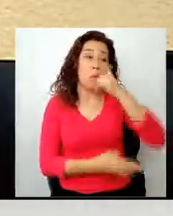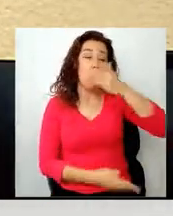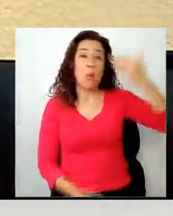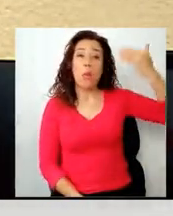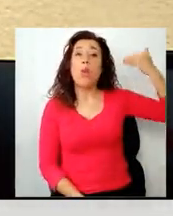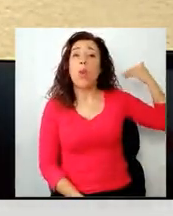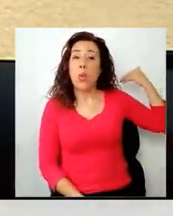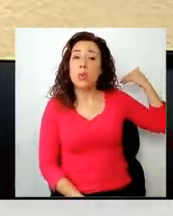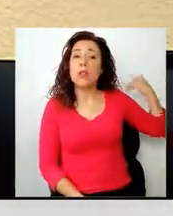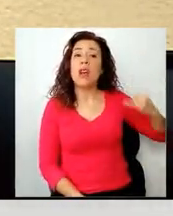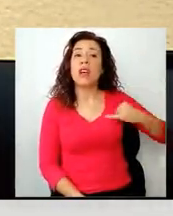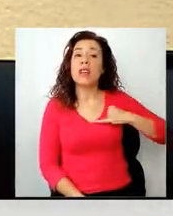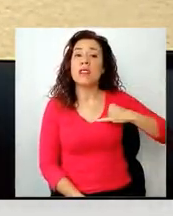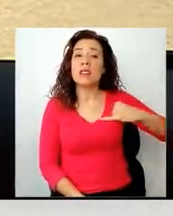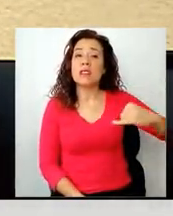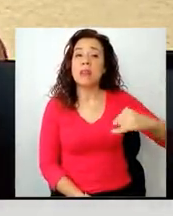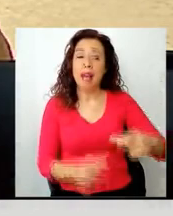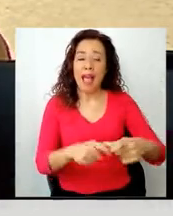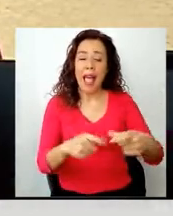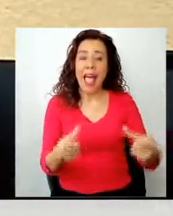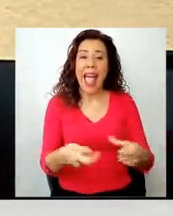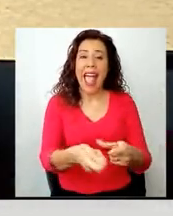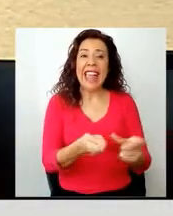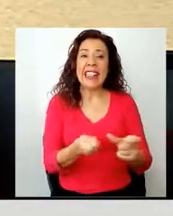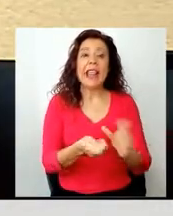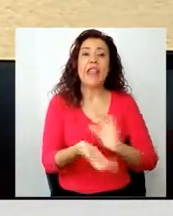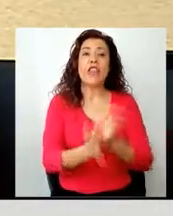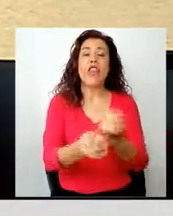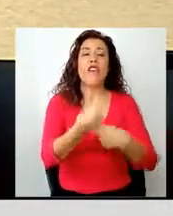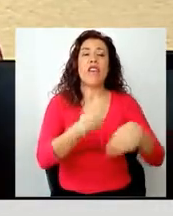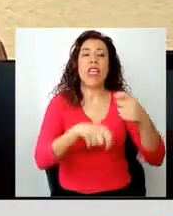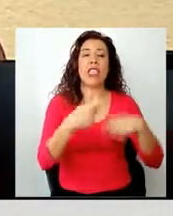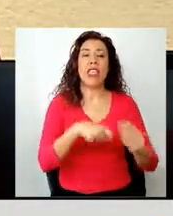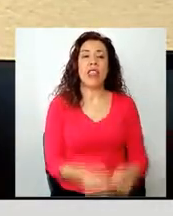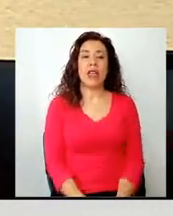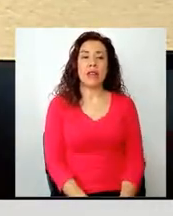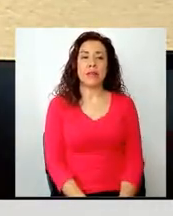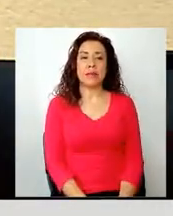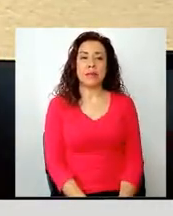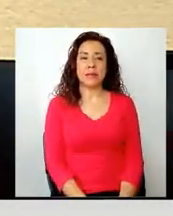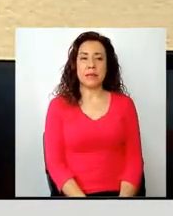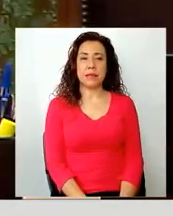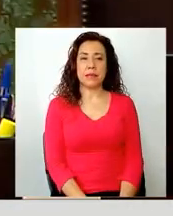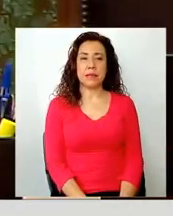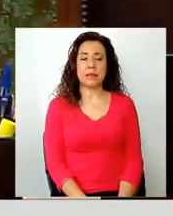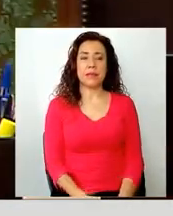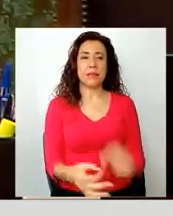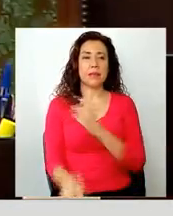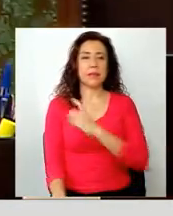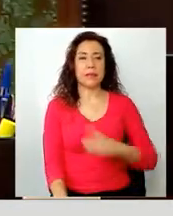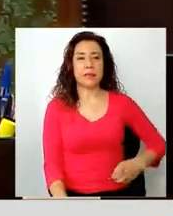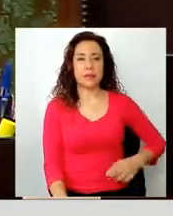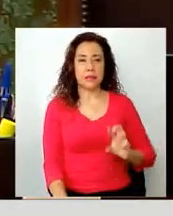las entradas están todas vendidas Gracias presidente Muchas gracias diputado pulgar